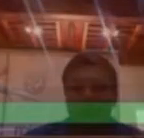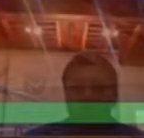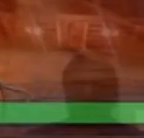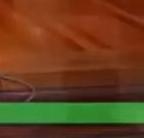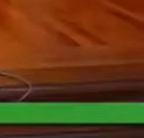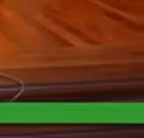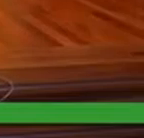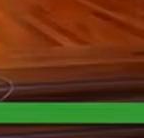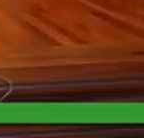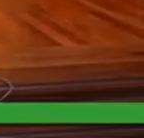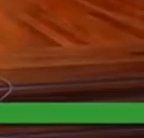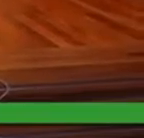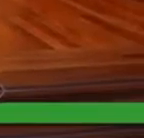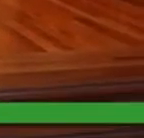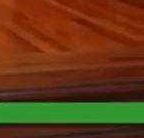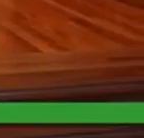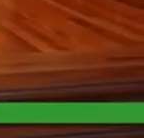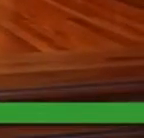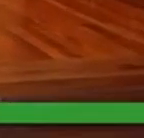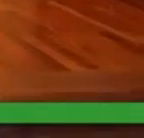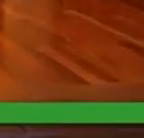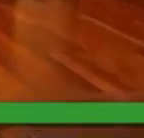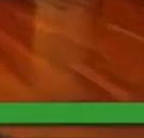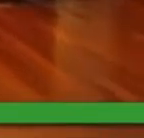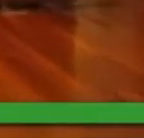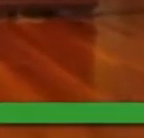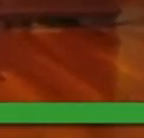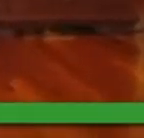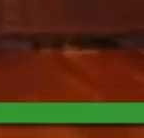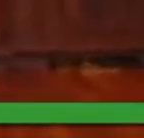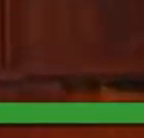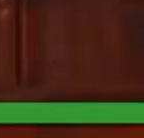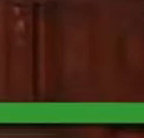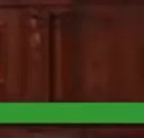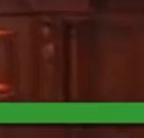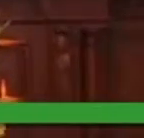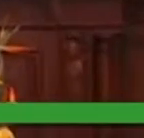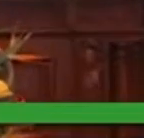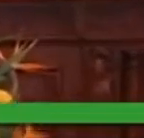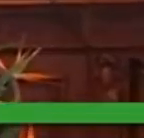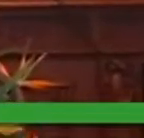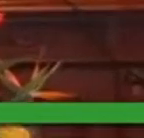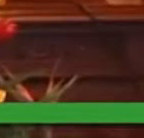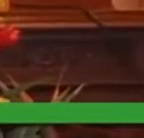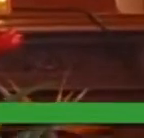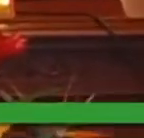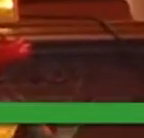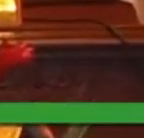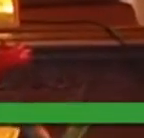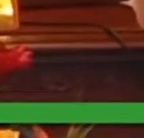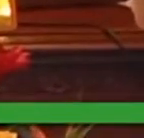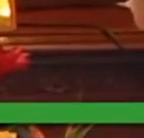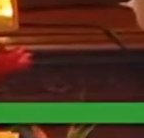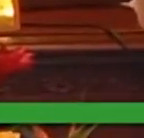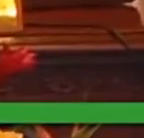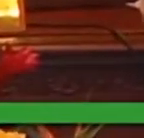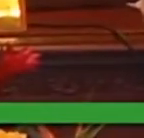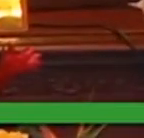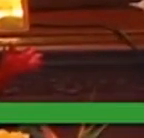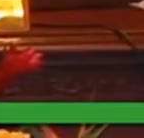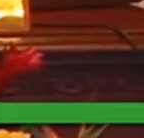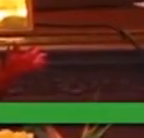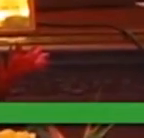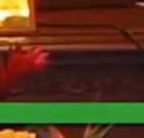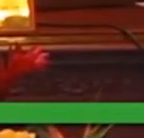Por su presencia esta tarde ya en la Municipalidad de Miraflores, tenemos hoy día algunas actividades